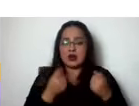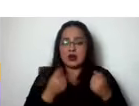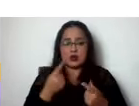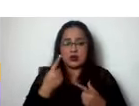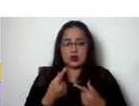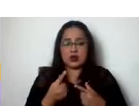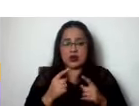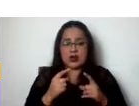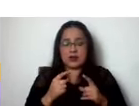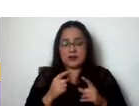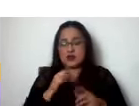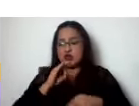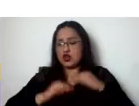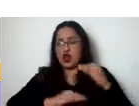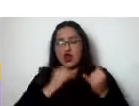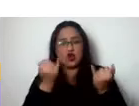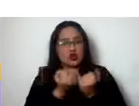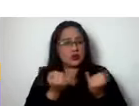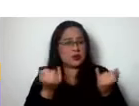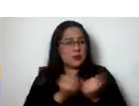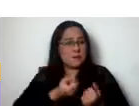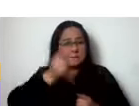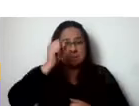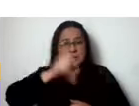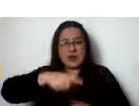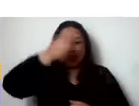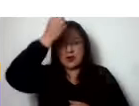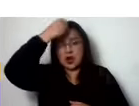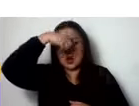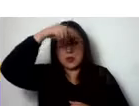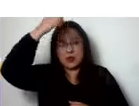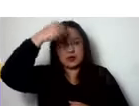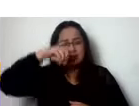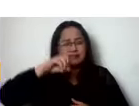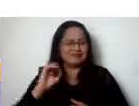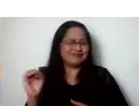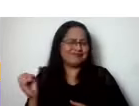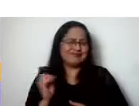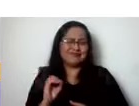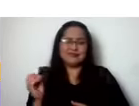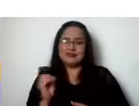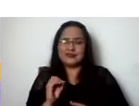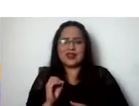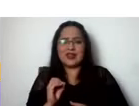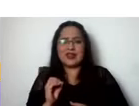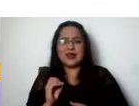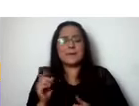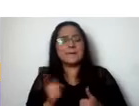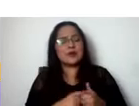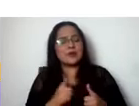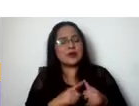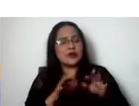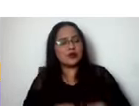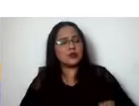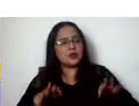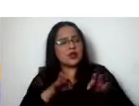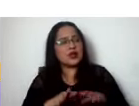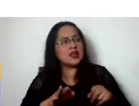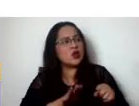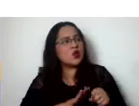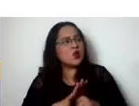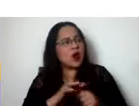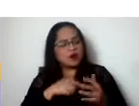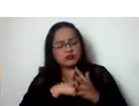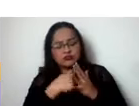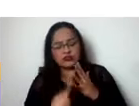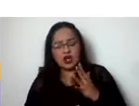universales, abarcadoras de todo, sino que antes hay que considerar todos los puntos ciegos, porque justamente el